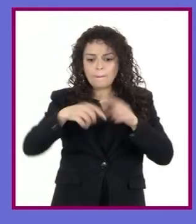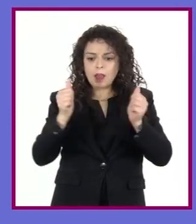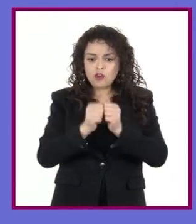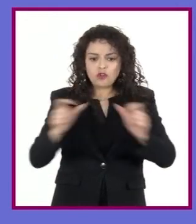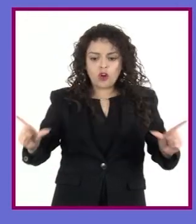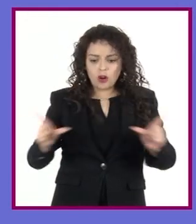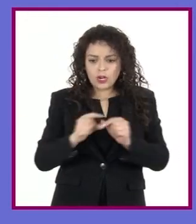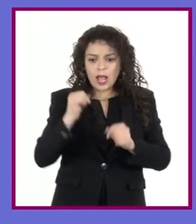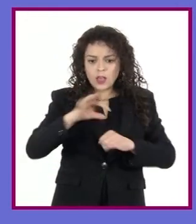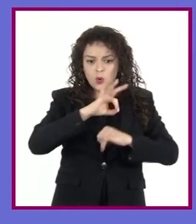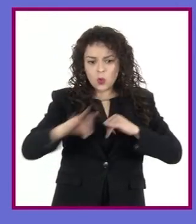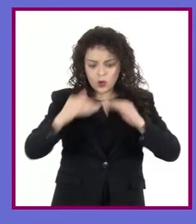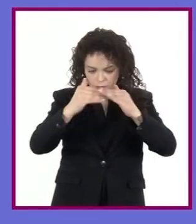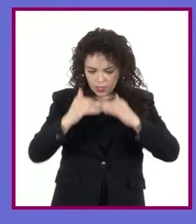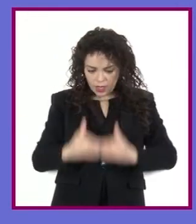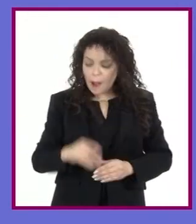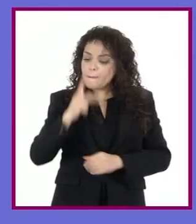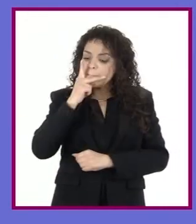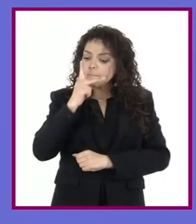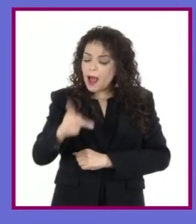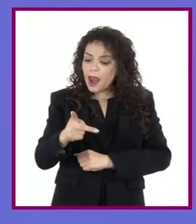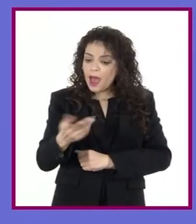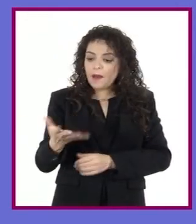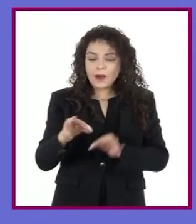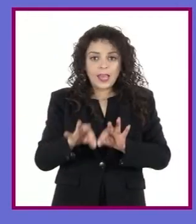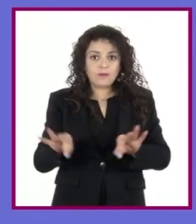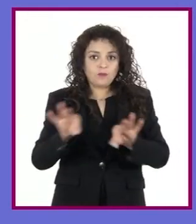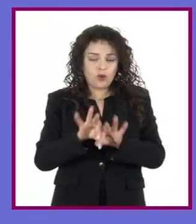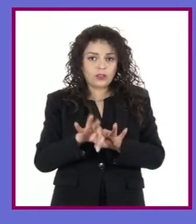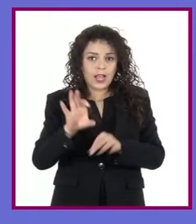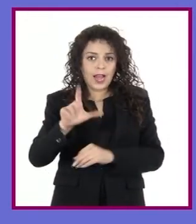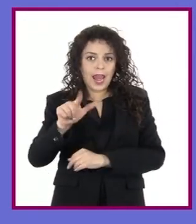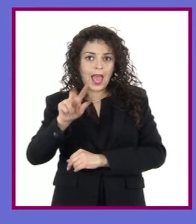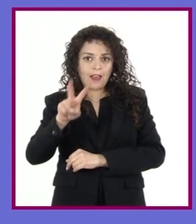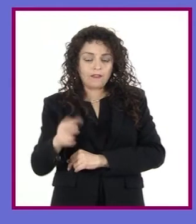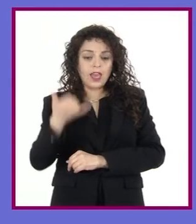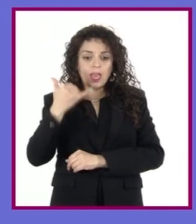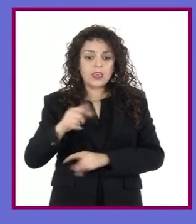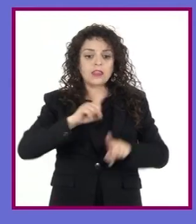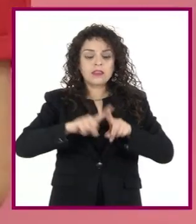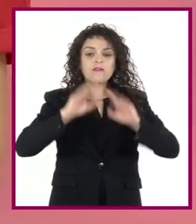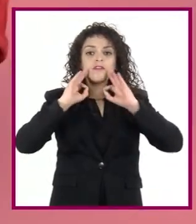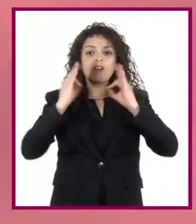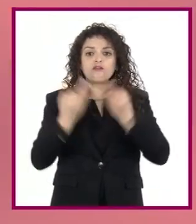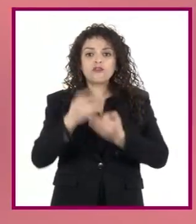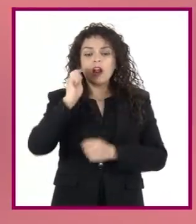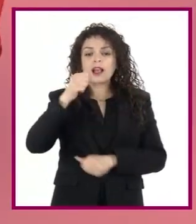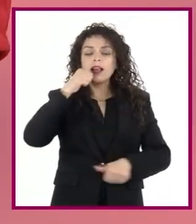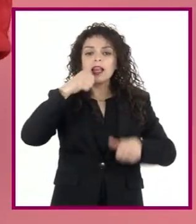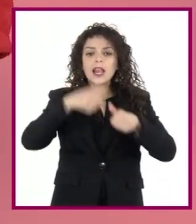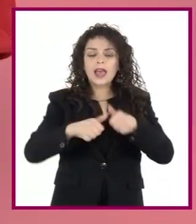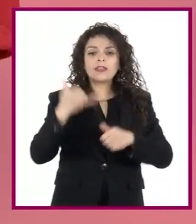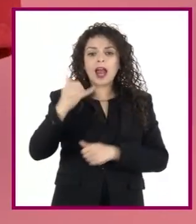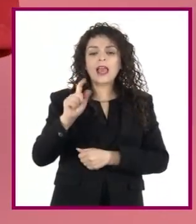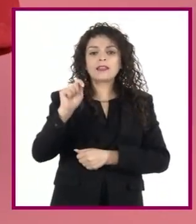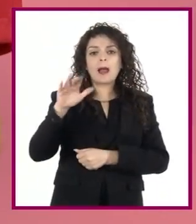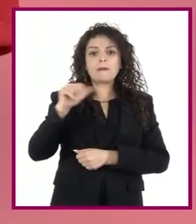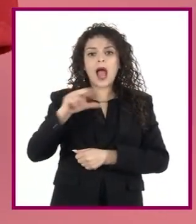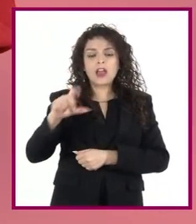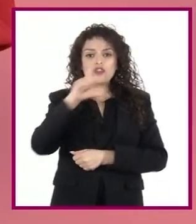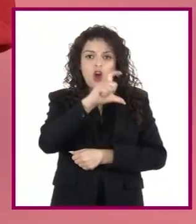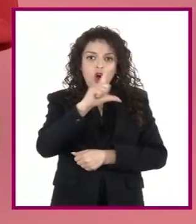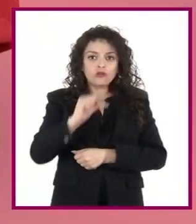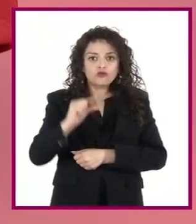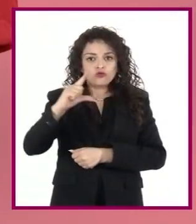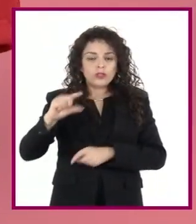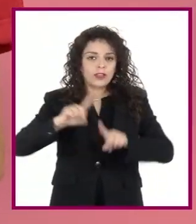abajo palabras clave. Además, presentan distintos tipos de letra y tamaños. Muy bien, lo que acabas de